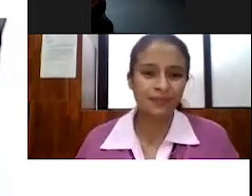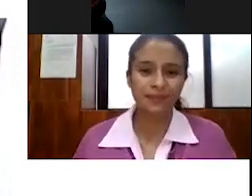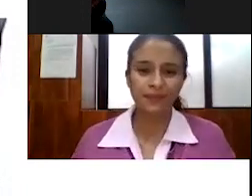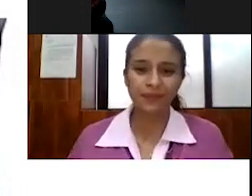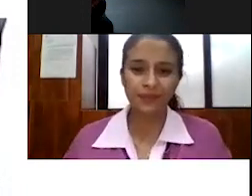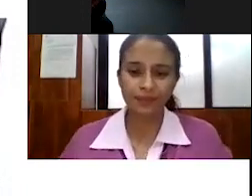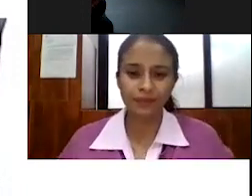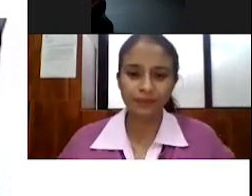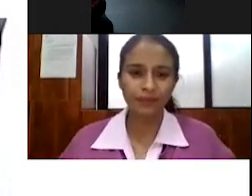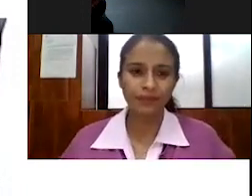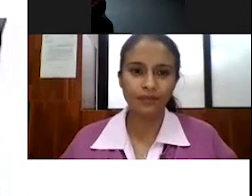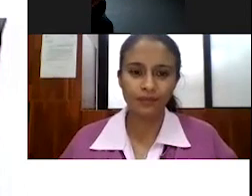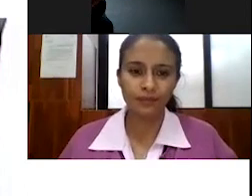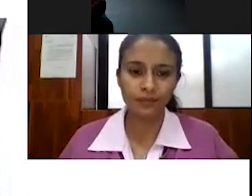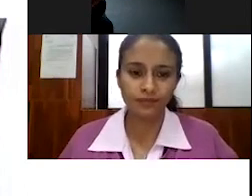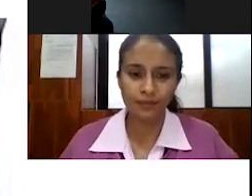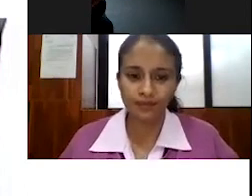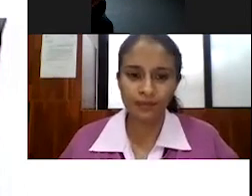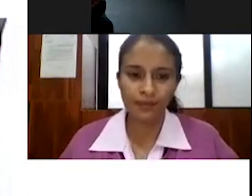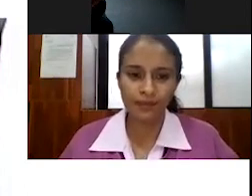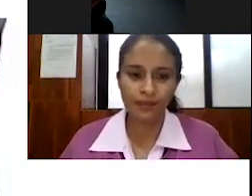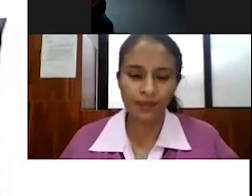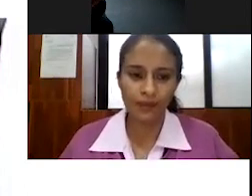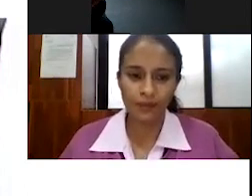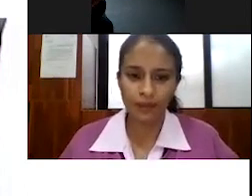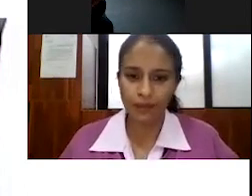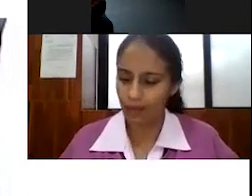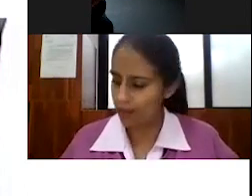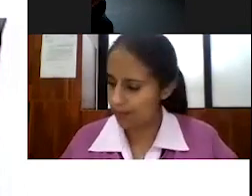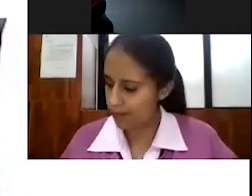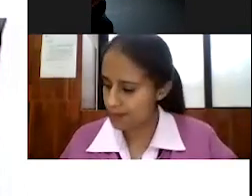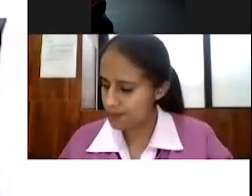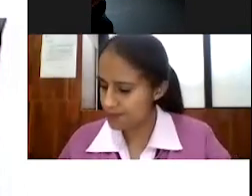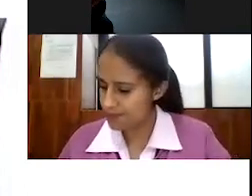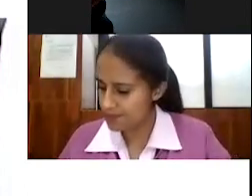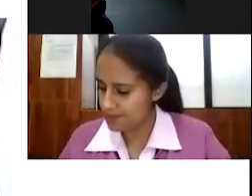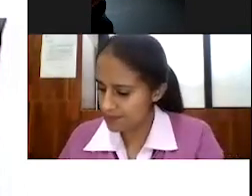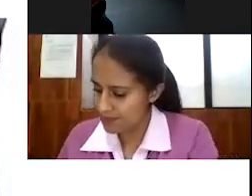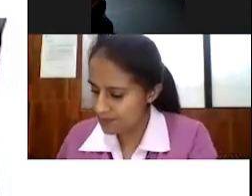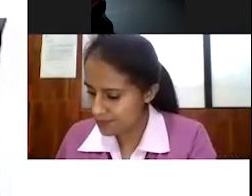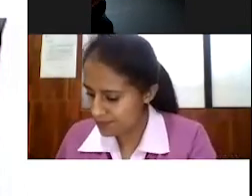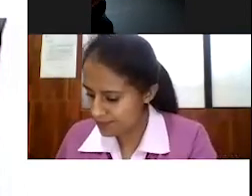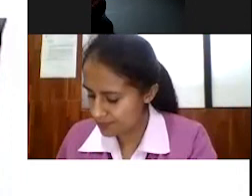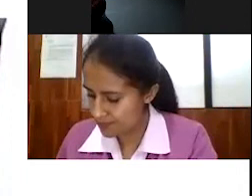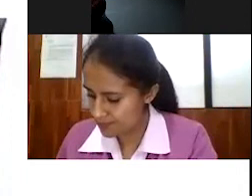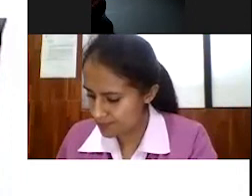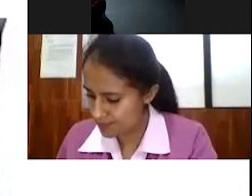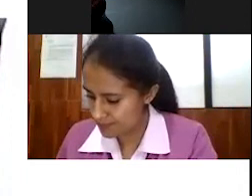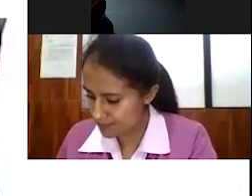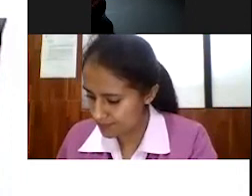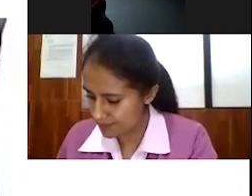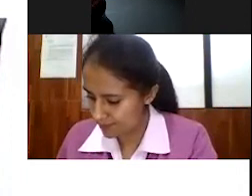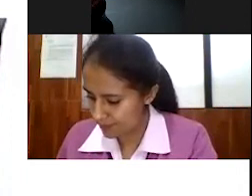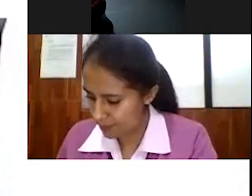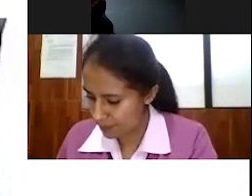Igual, ¿no? En el tórax. Exactamente. ¿Se dan cuenta que para RCP para adultos, para niños, para